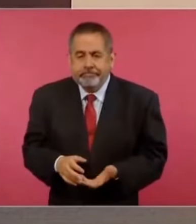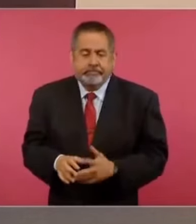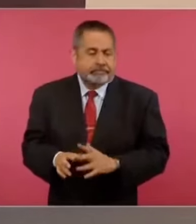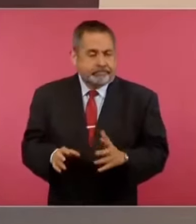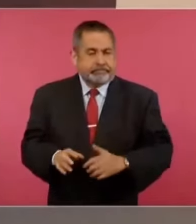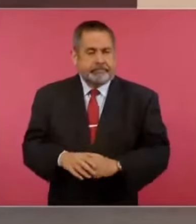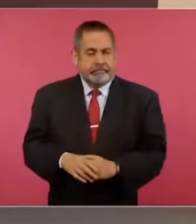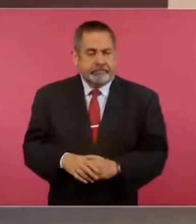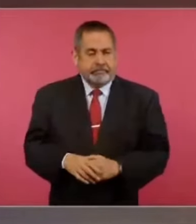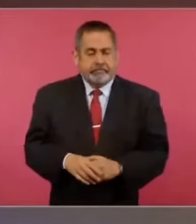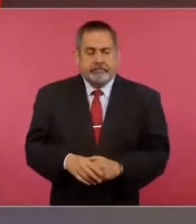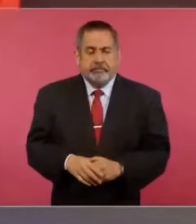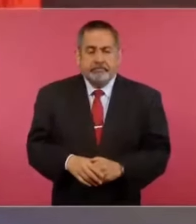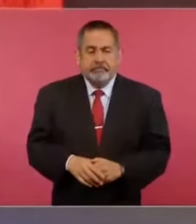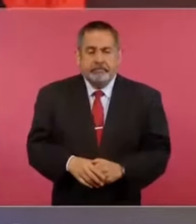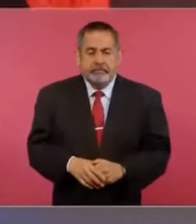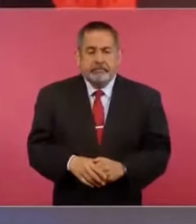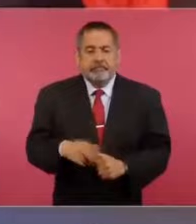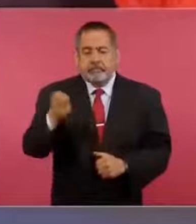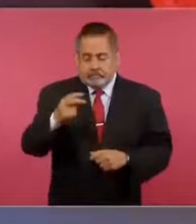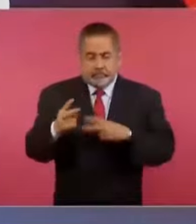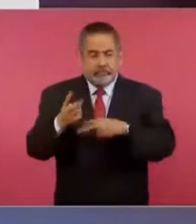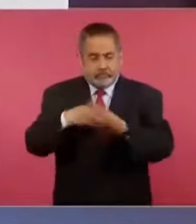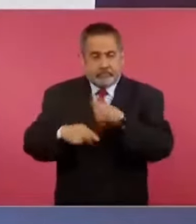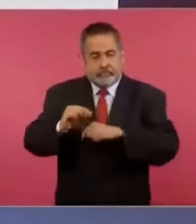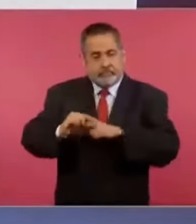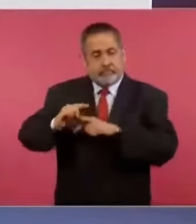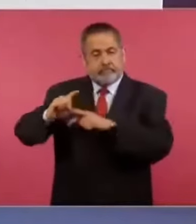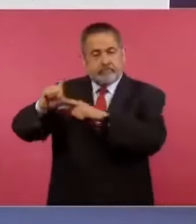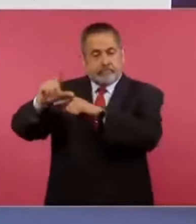Entonces, esto es lo que va a ir creciendo,